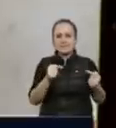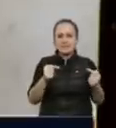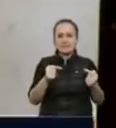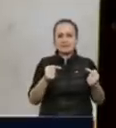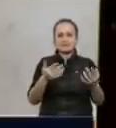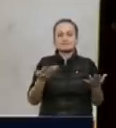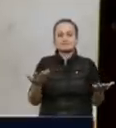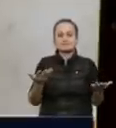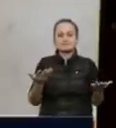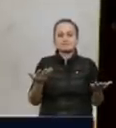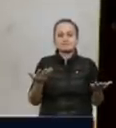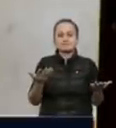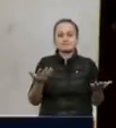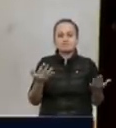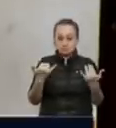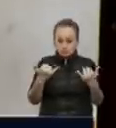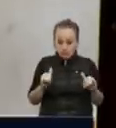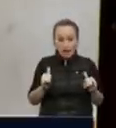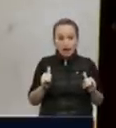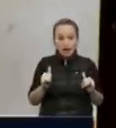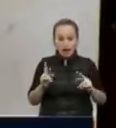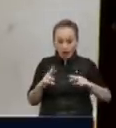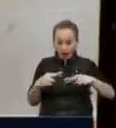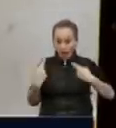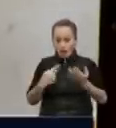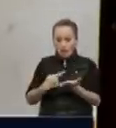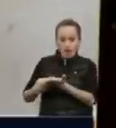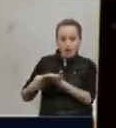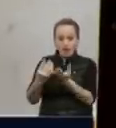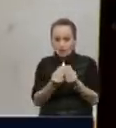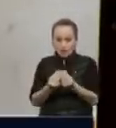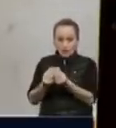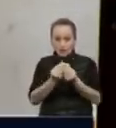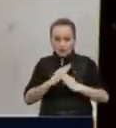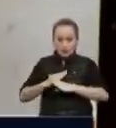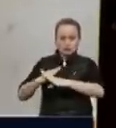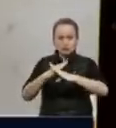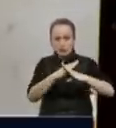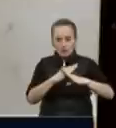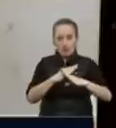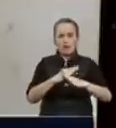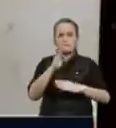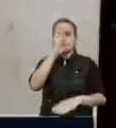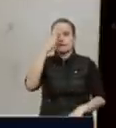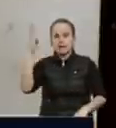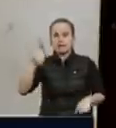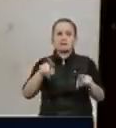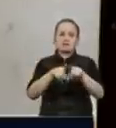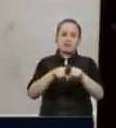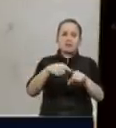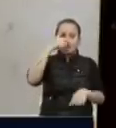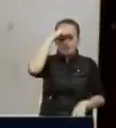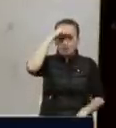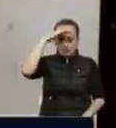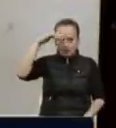hemos tenido ya consejos de seguridad anteriores en Barranquilla, como los hemos tenido en Cartagena. Ha